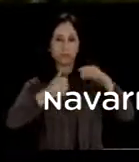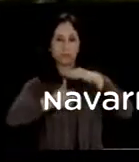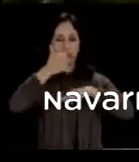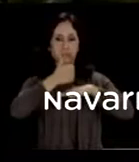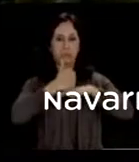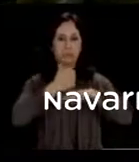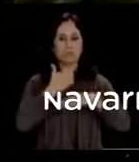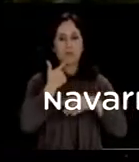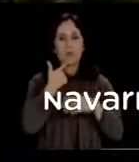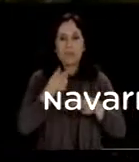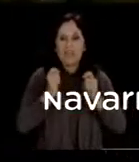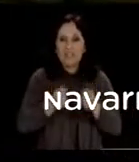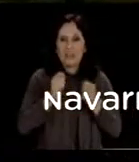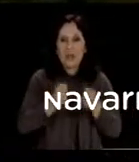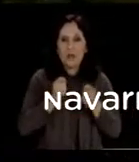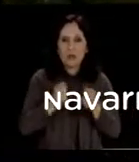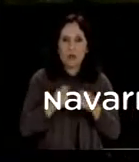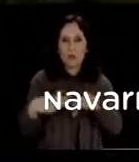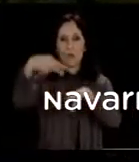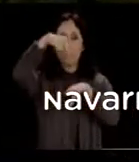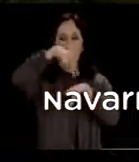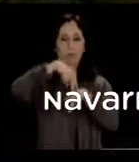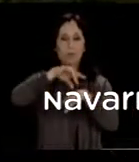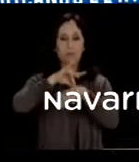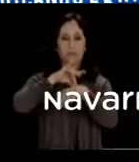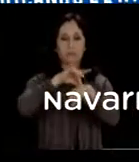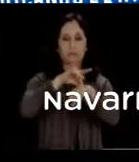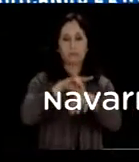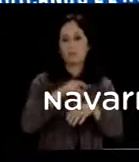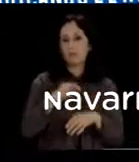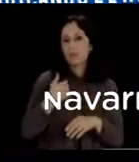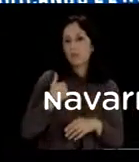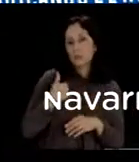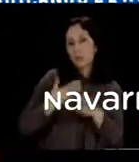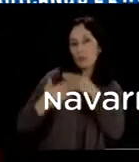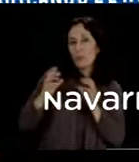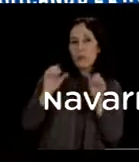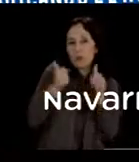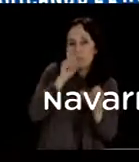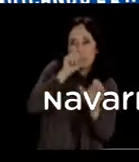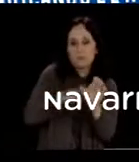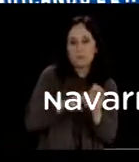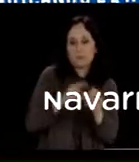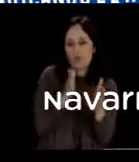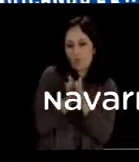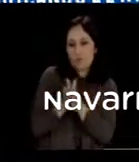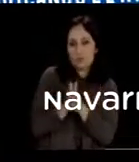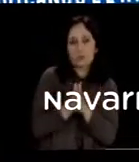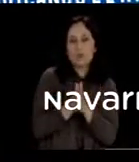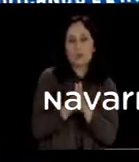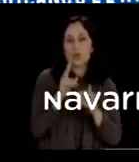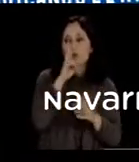una directora en un carro con un yunque y tal. Y desde comienzos, yo soy de las primeras, con más compañeros que están aquí. Entonces,